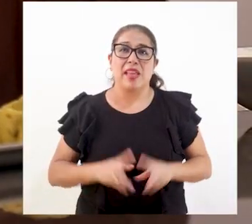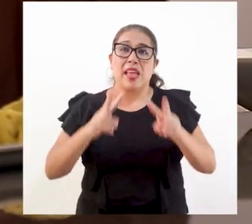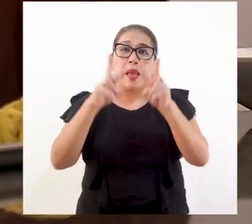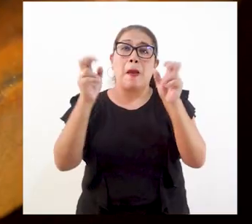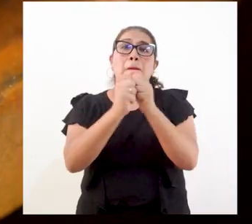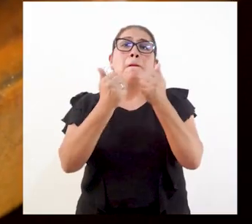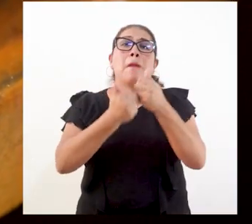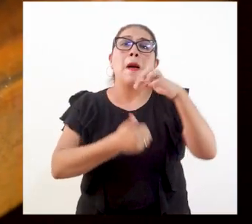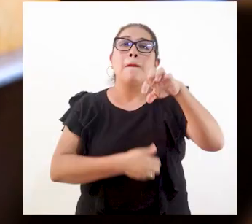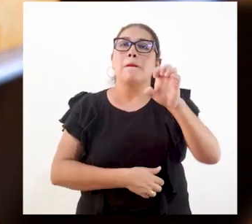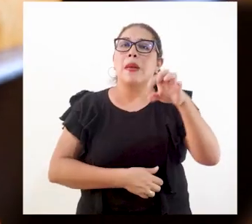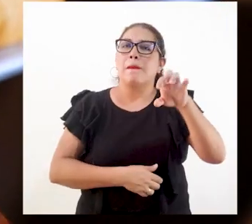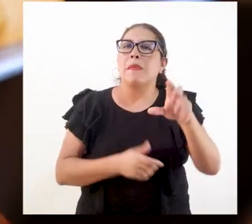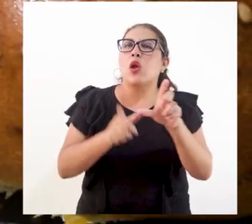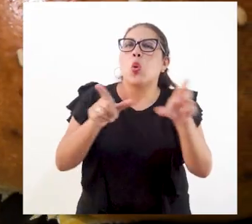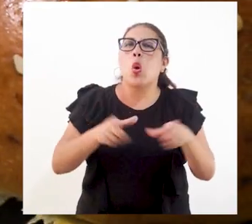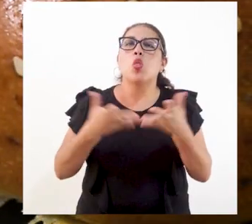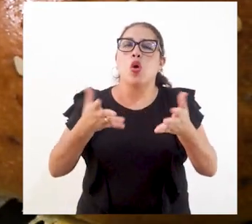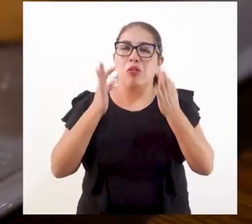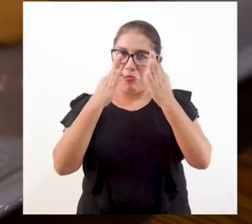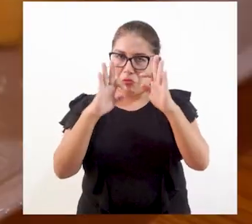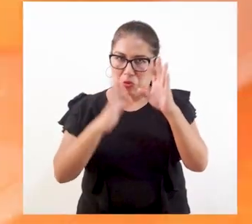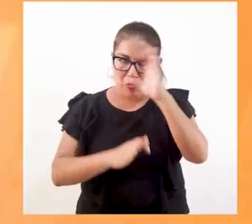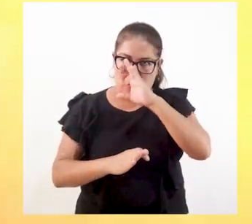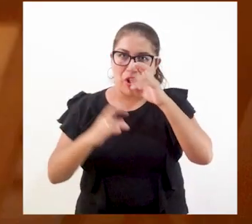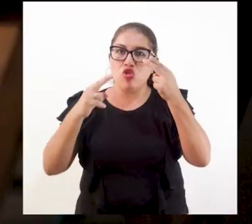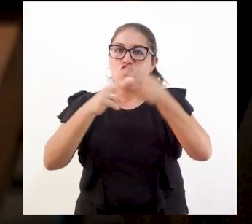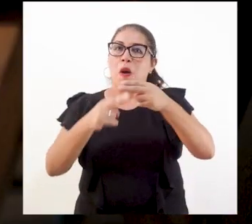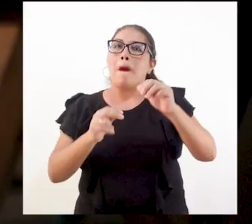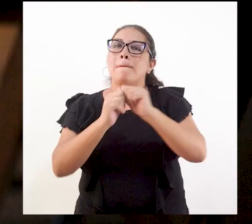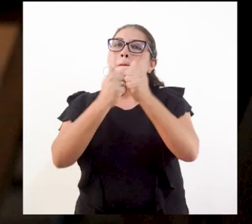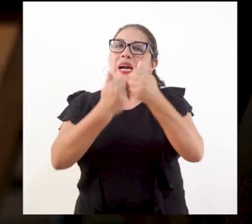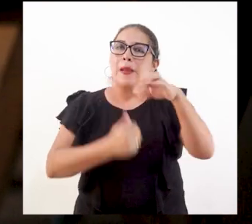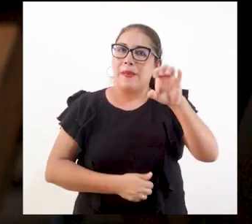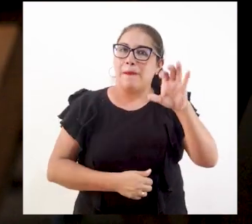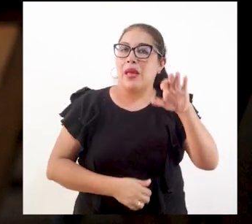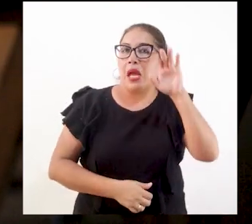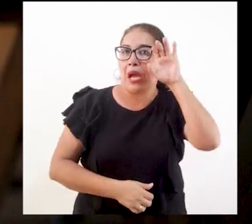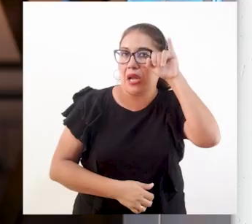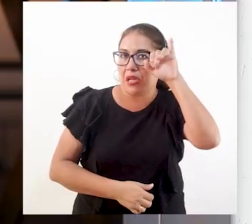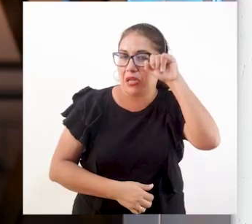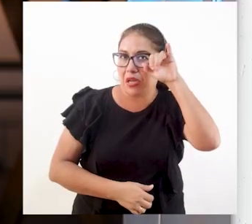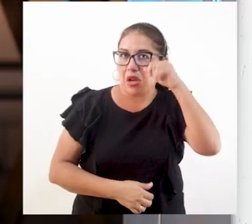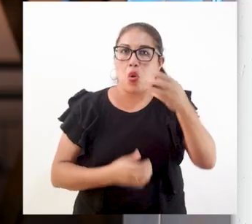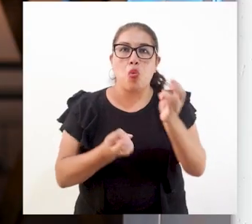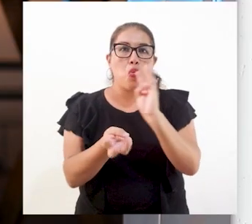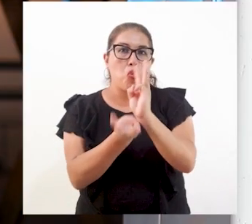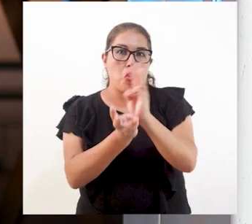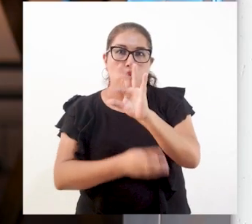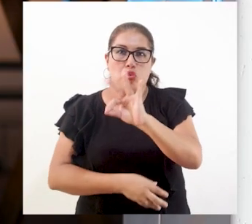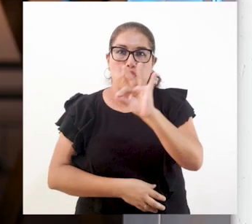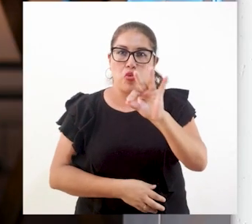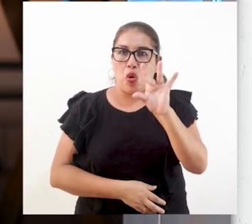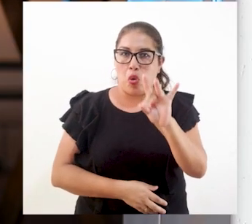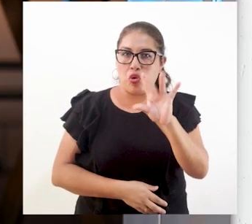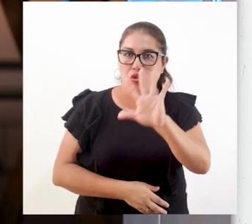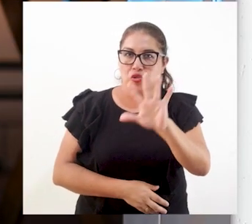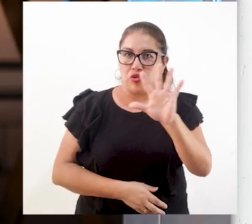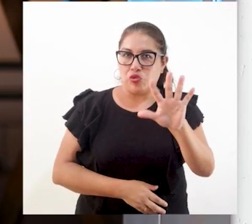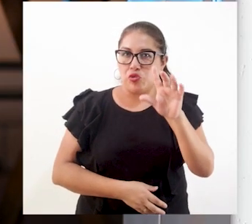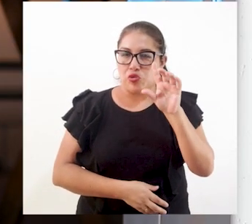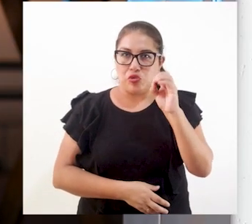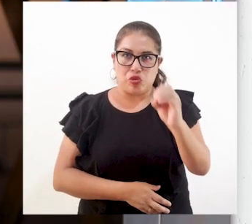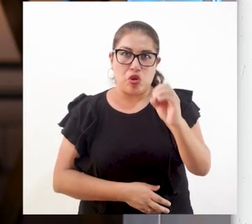Los panes de Pepe los pueden encontrar en el Facebook, como el pan de Pepe, en el Instagram, en el WhatsApp de